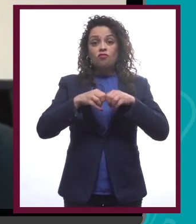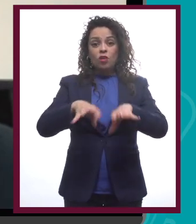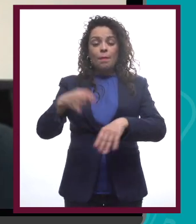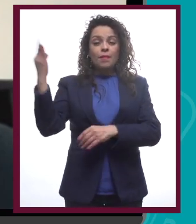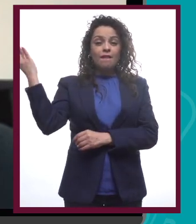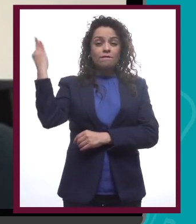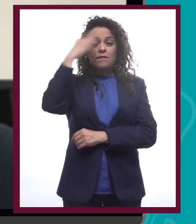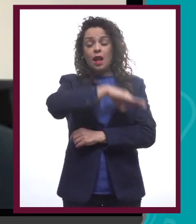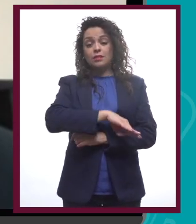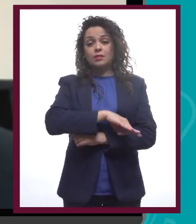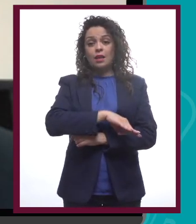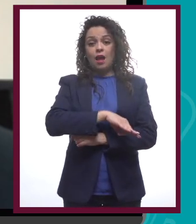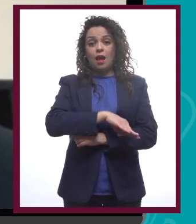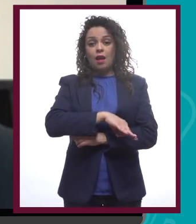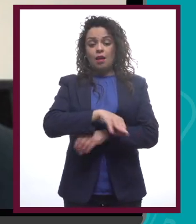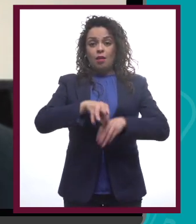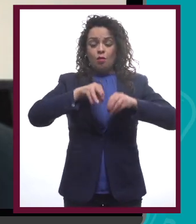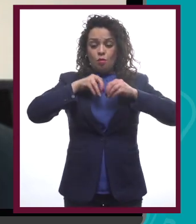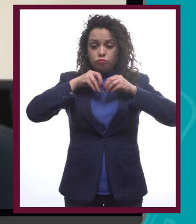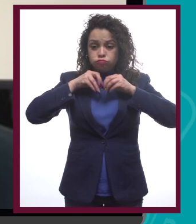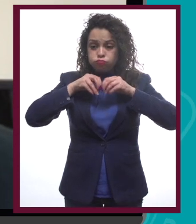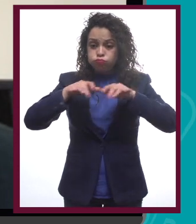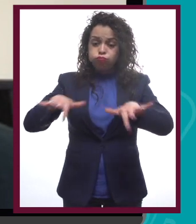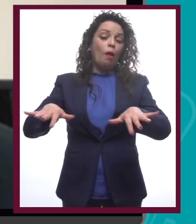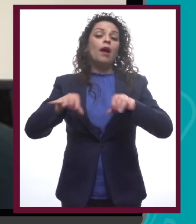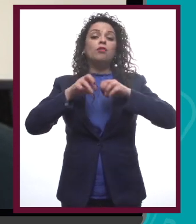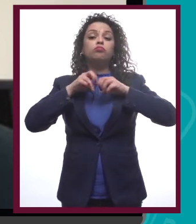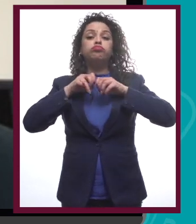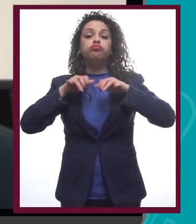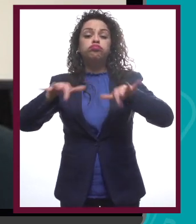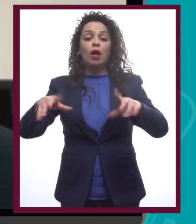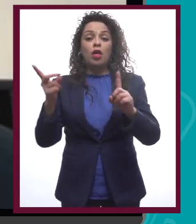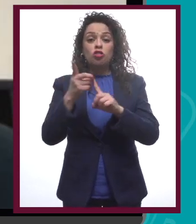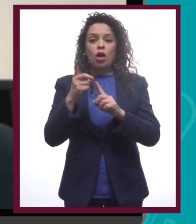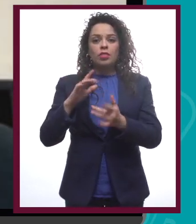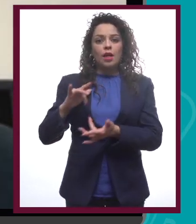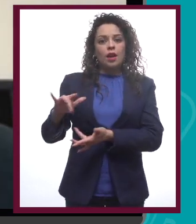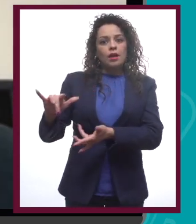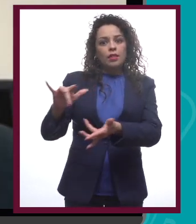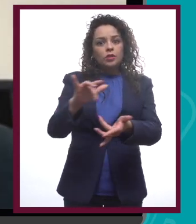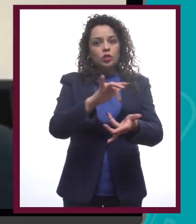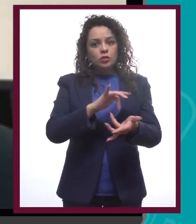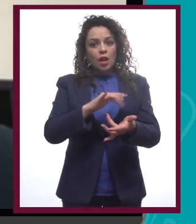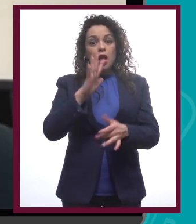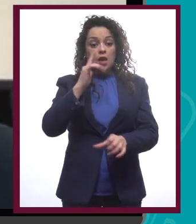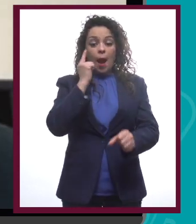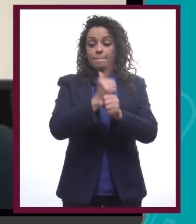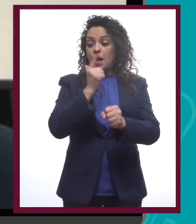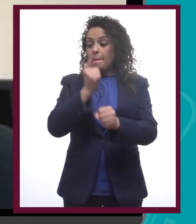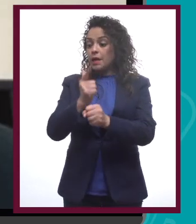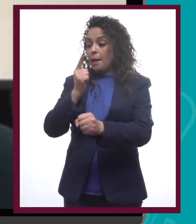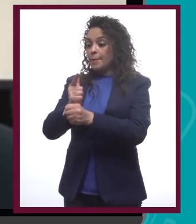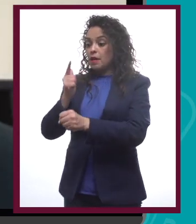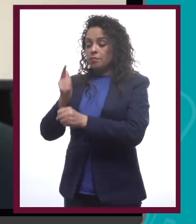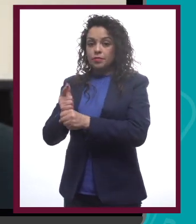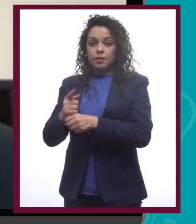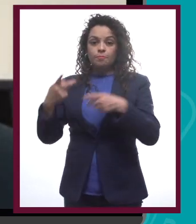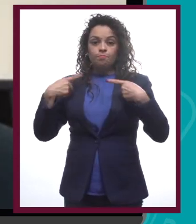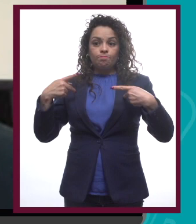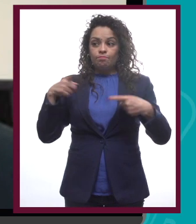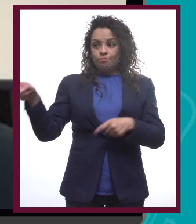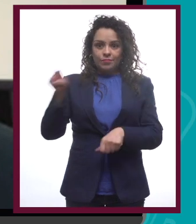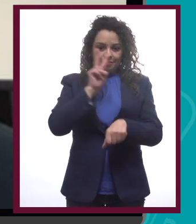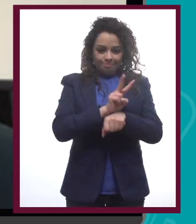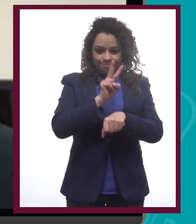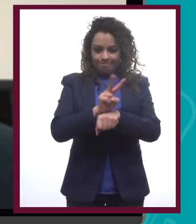1,673 informaciones falsas que circularon en redes sociales y que fueron detectadas por